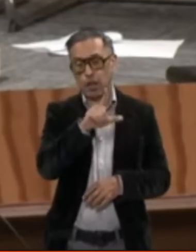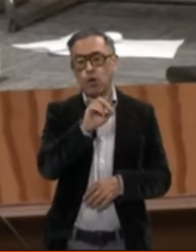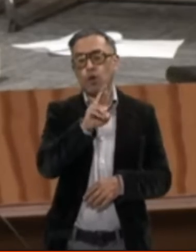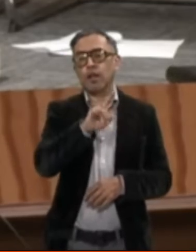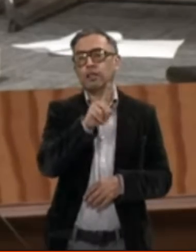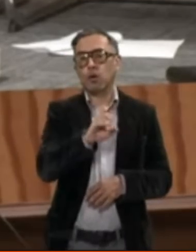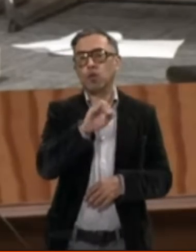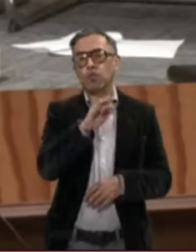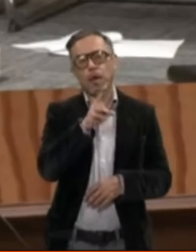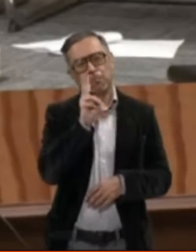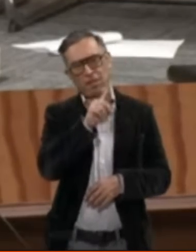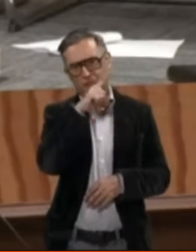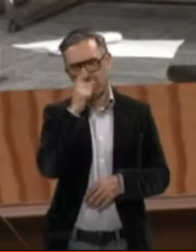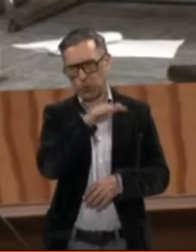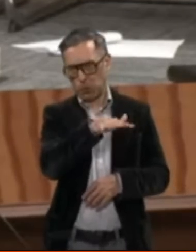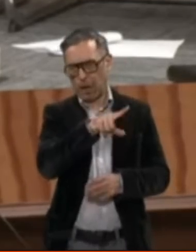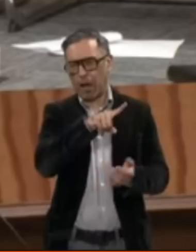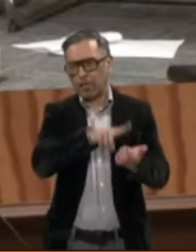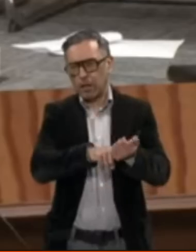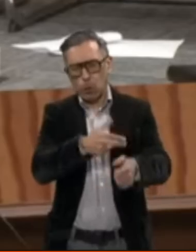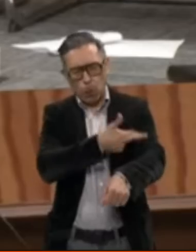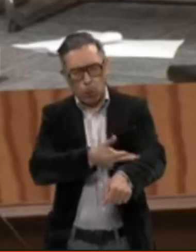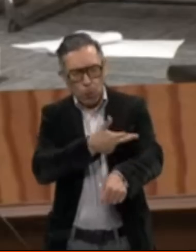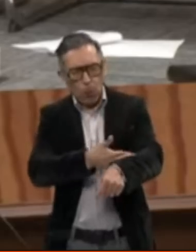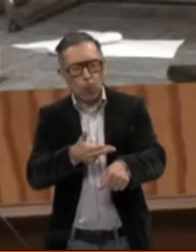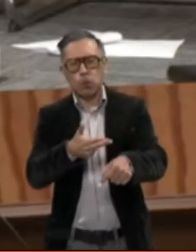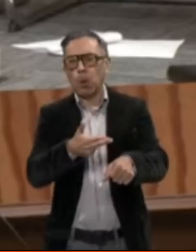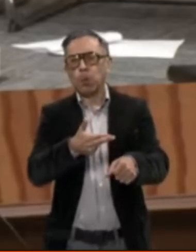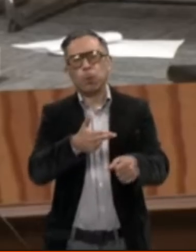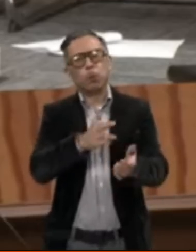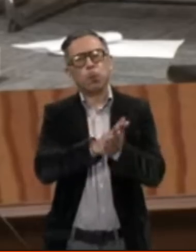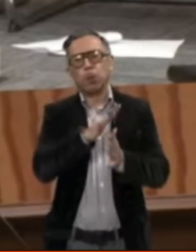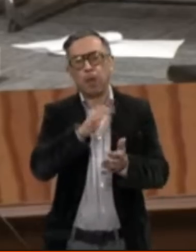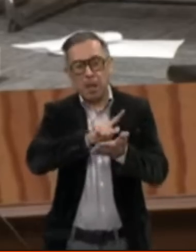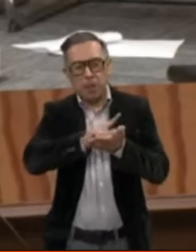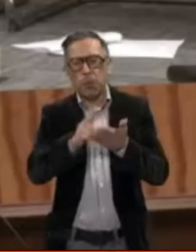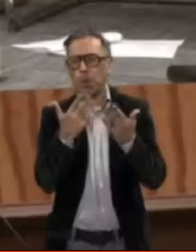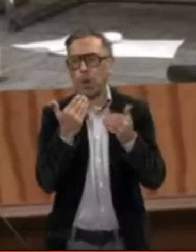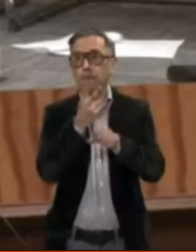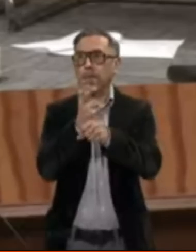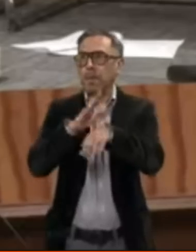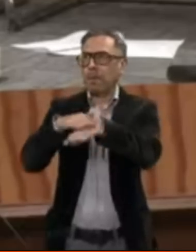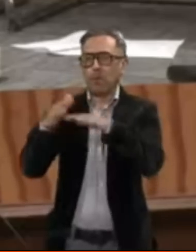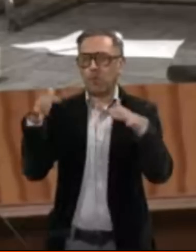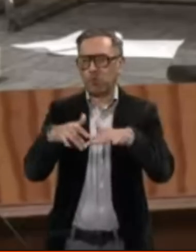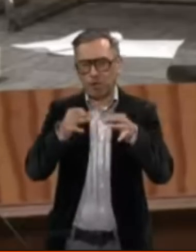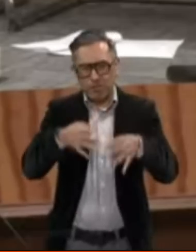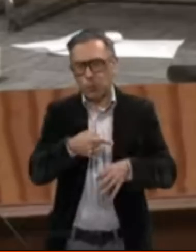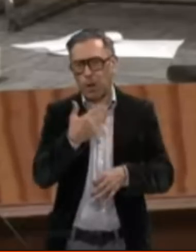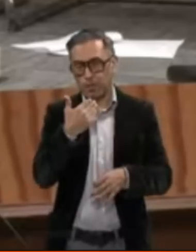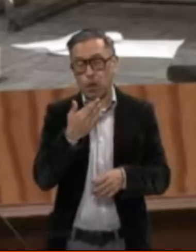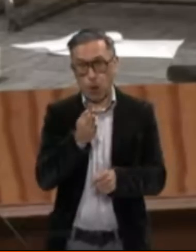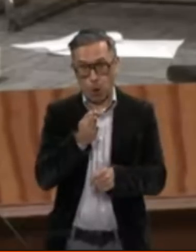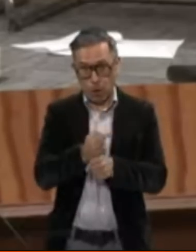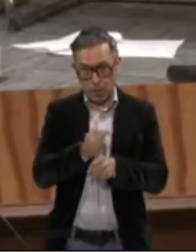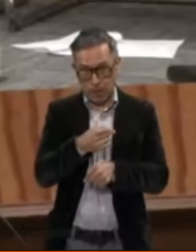evidencia por lo desasiado del proceso para convocar a la misma. Hasta el momento, esta representación no cuenta con